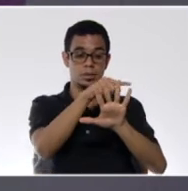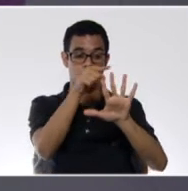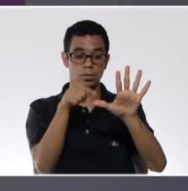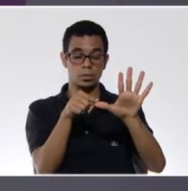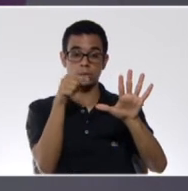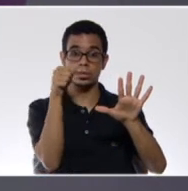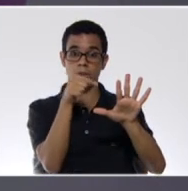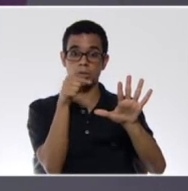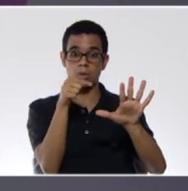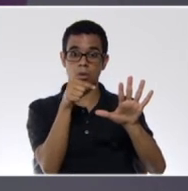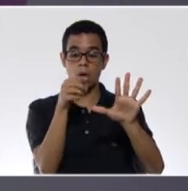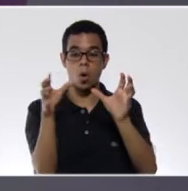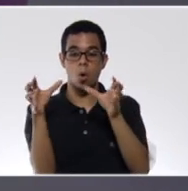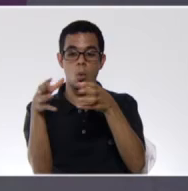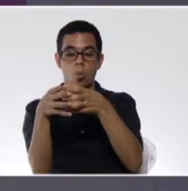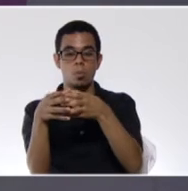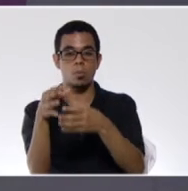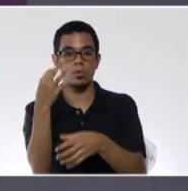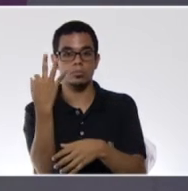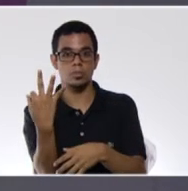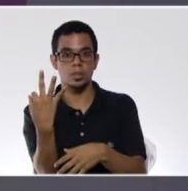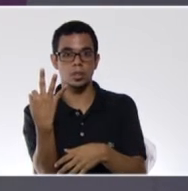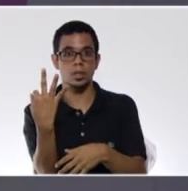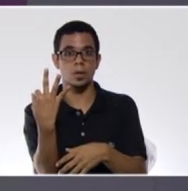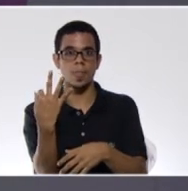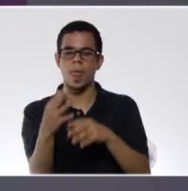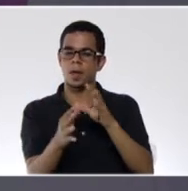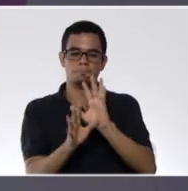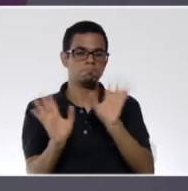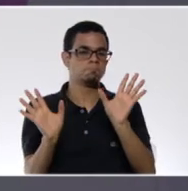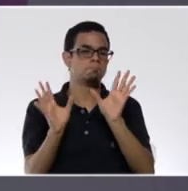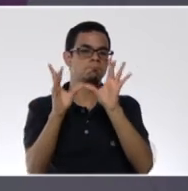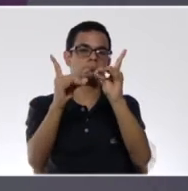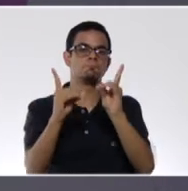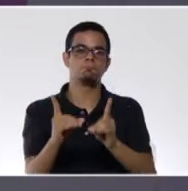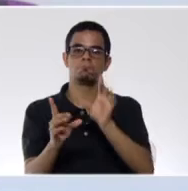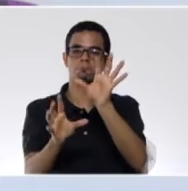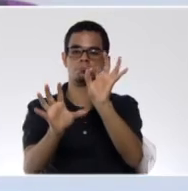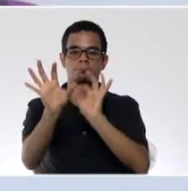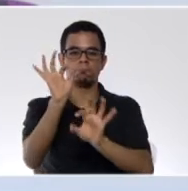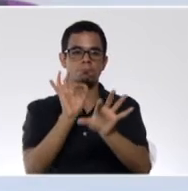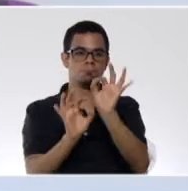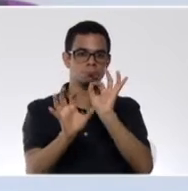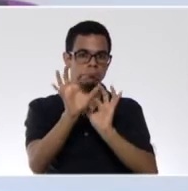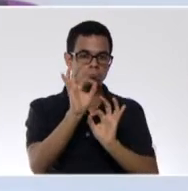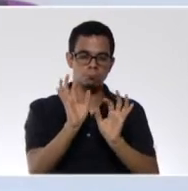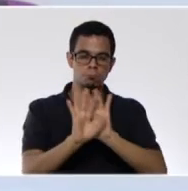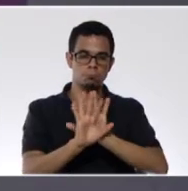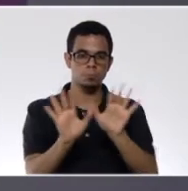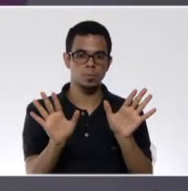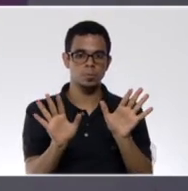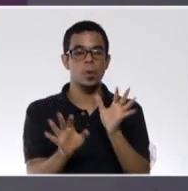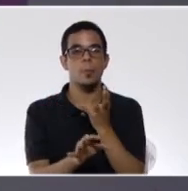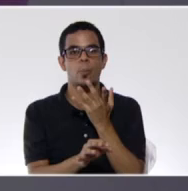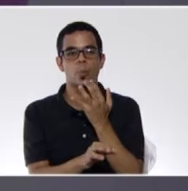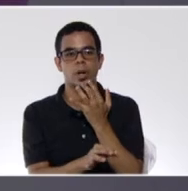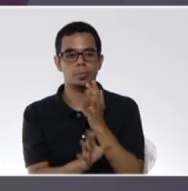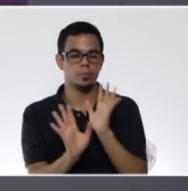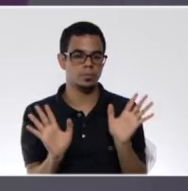a formar grupos de 3, cualquiera de ellas. Por ejemplo, la de Venezuela,